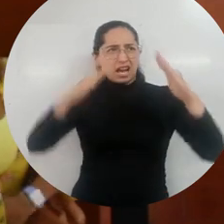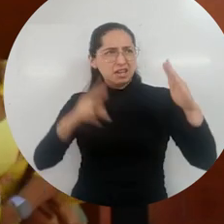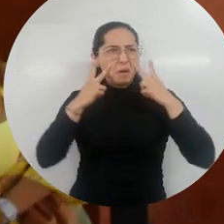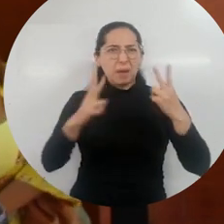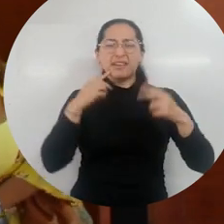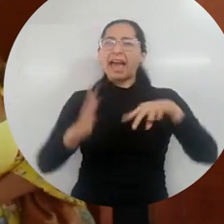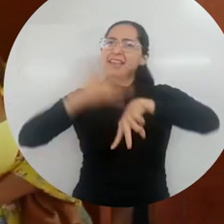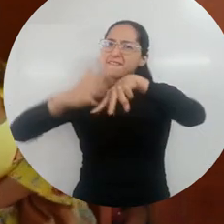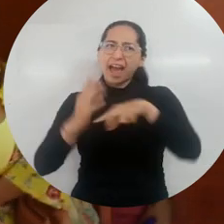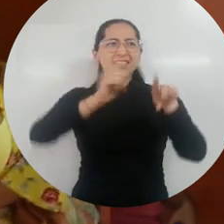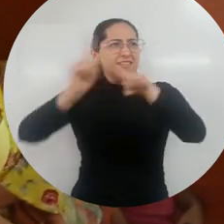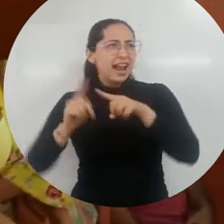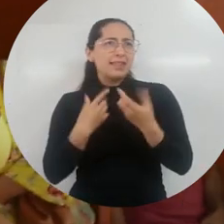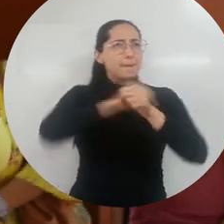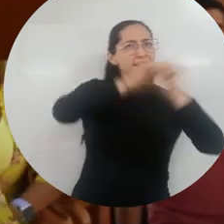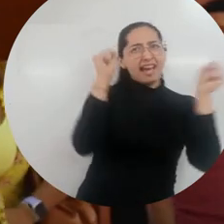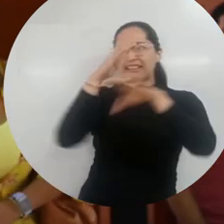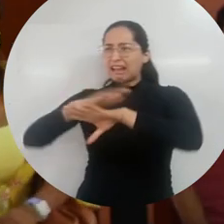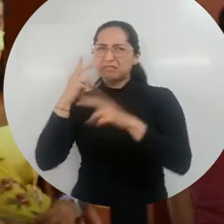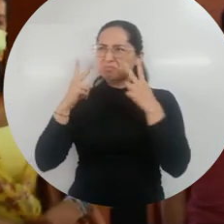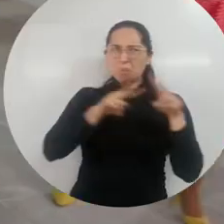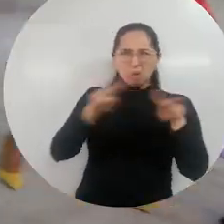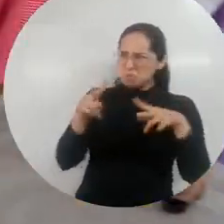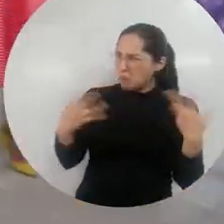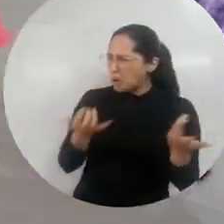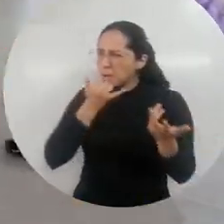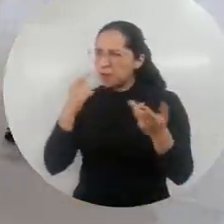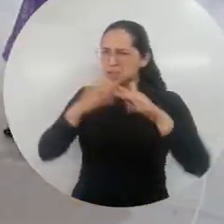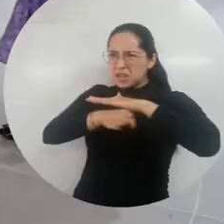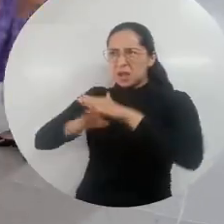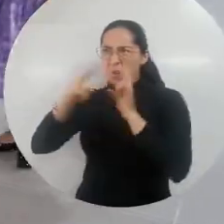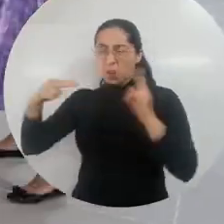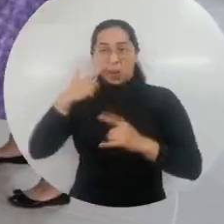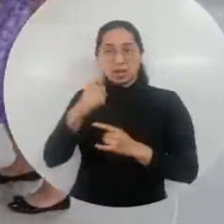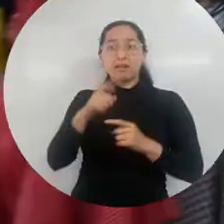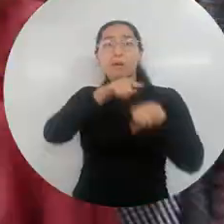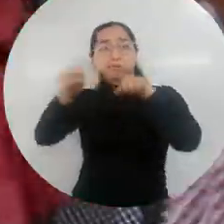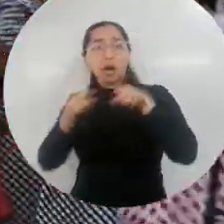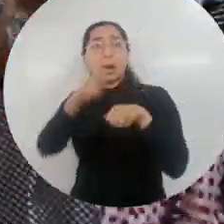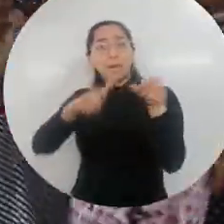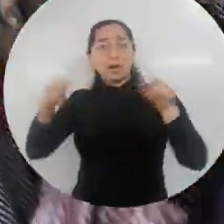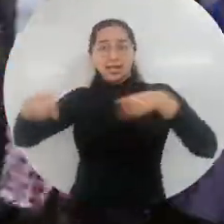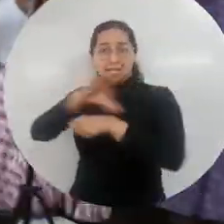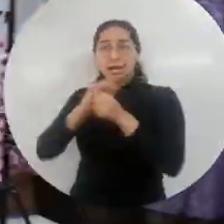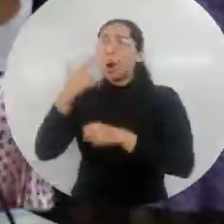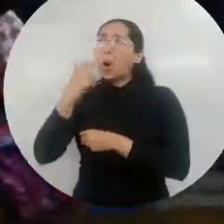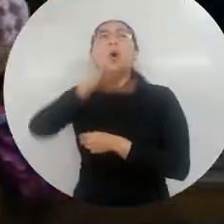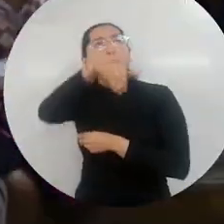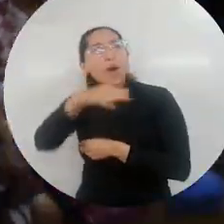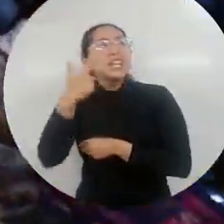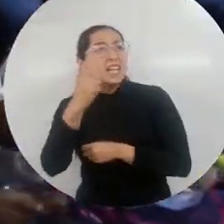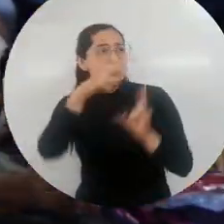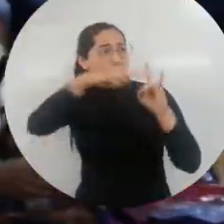la gente sale de su casa con un disfraz en la mañana, sale con otro disfraz en la tarde. Estoy muy orgulloso de lo que hemos hecho, porque mucha gente de la ciudad me ha dicho